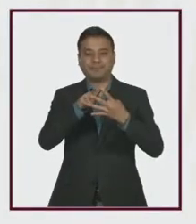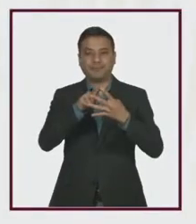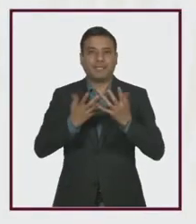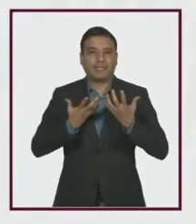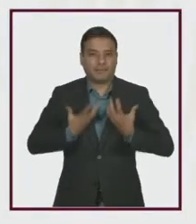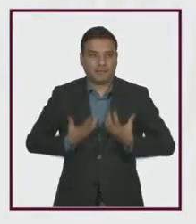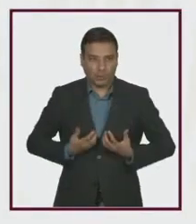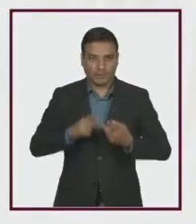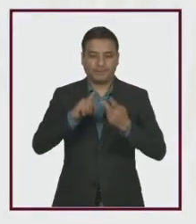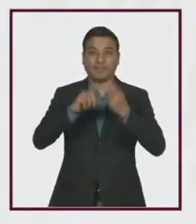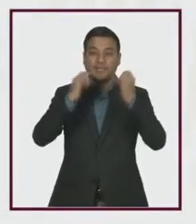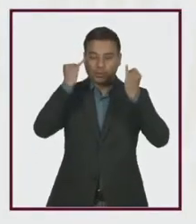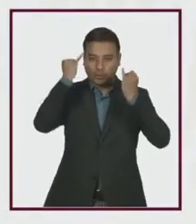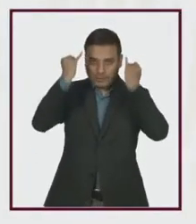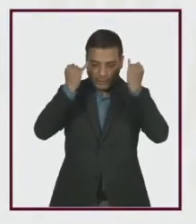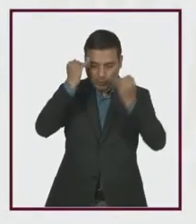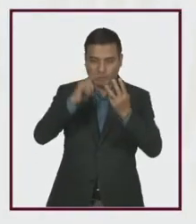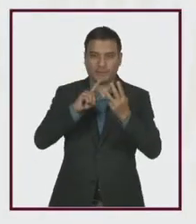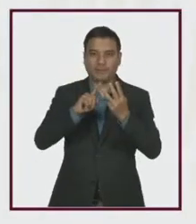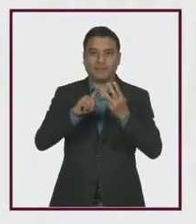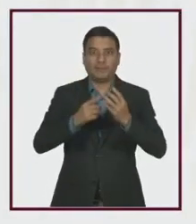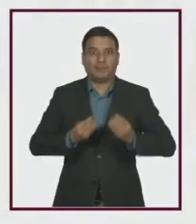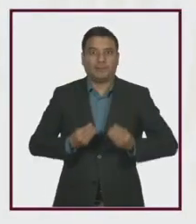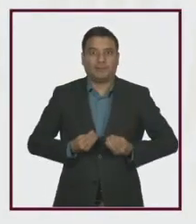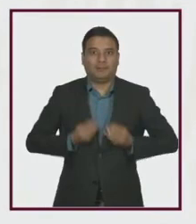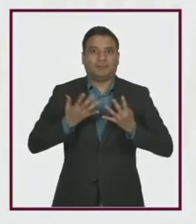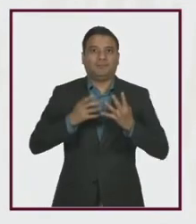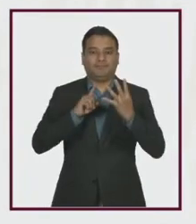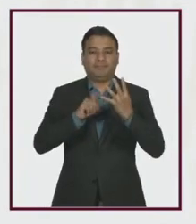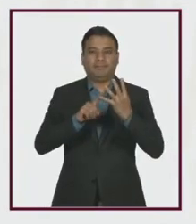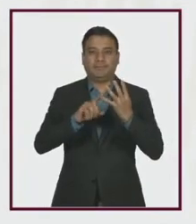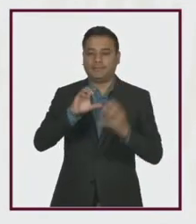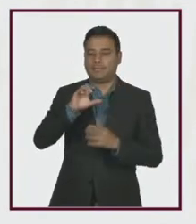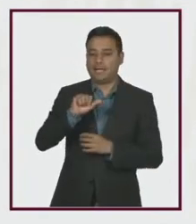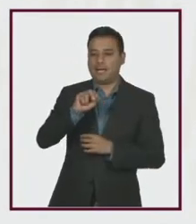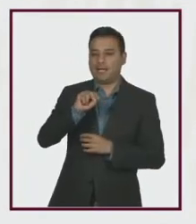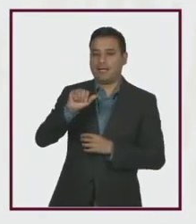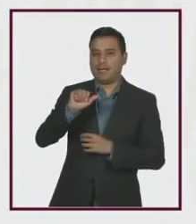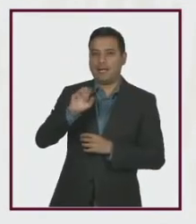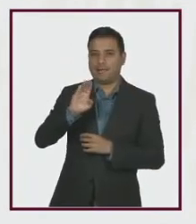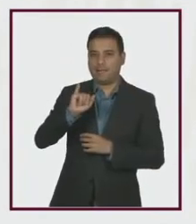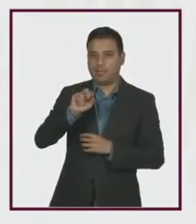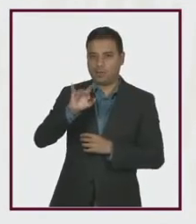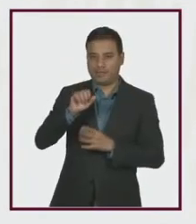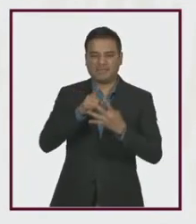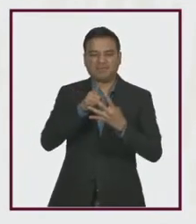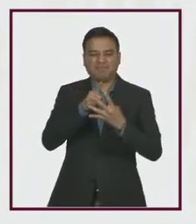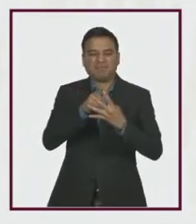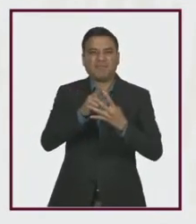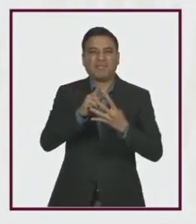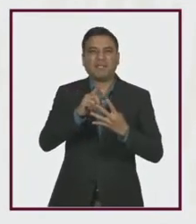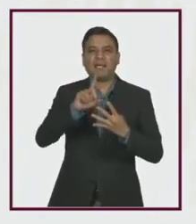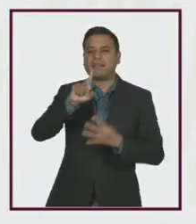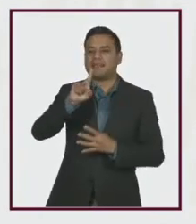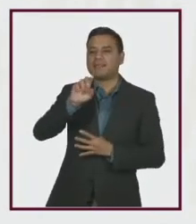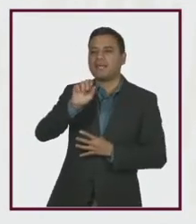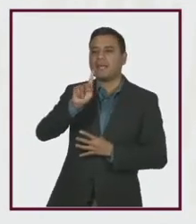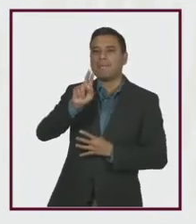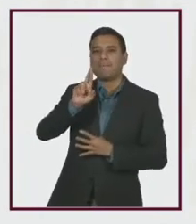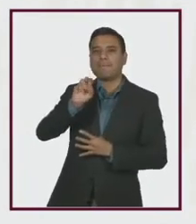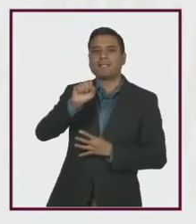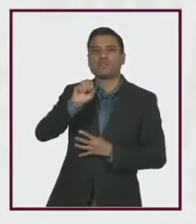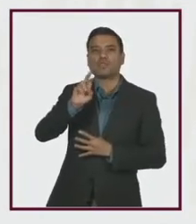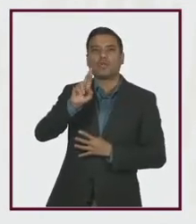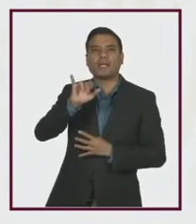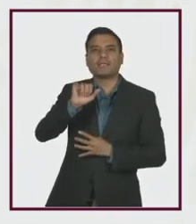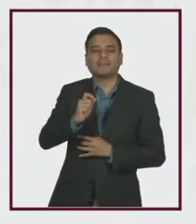las estimulantes y los derivados del cannabis, cannabinoides. Las depresoras lo que van a hacer es justamente